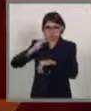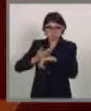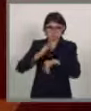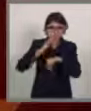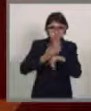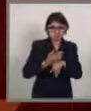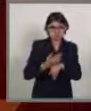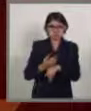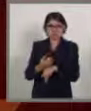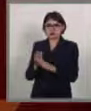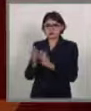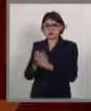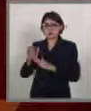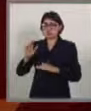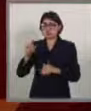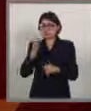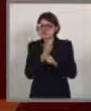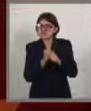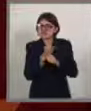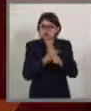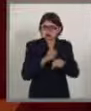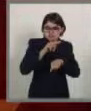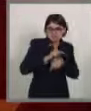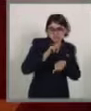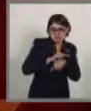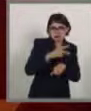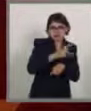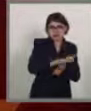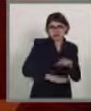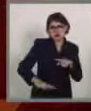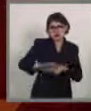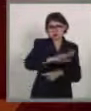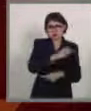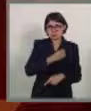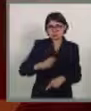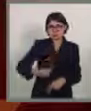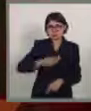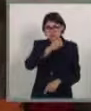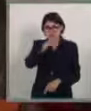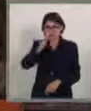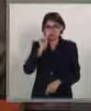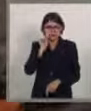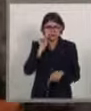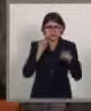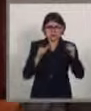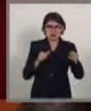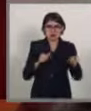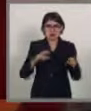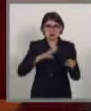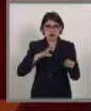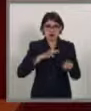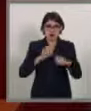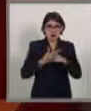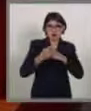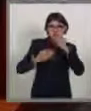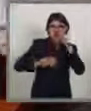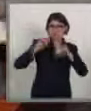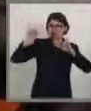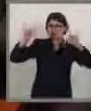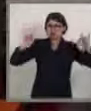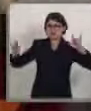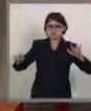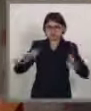investigue un desvío de recursos del municipio de juárez para financiar las actividades proselitistas en la planilla de